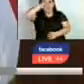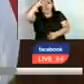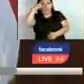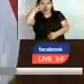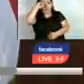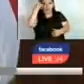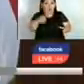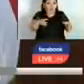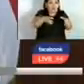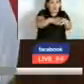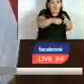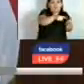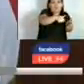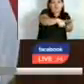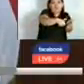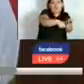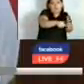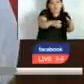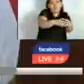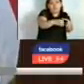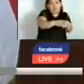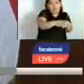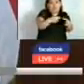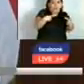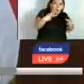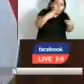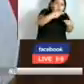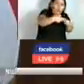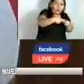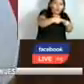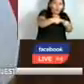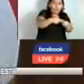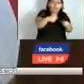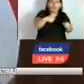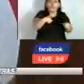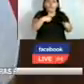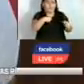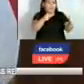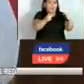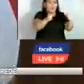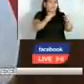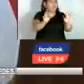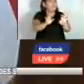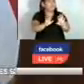del Consejo Municipal Plural. No haré oposición estéril